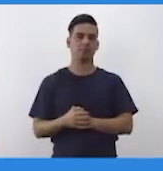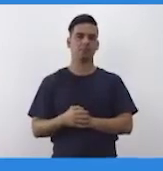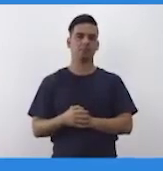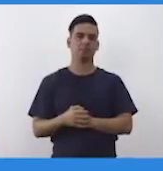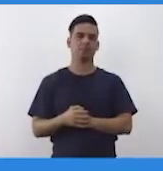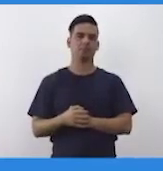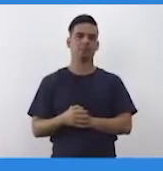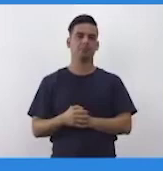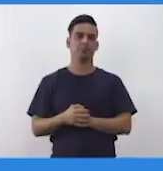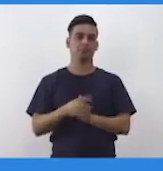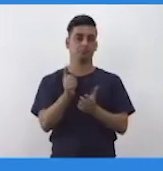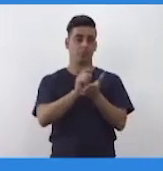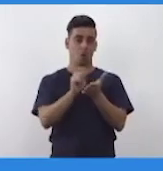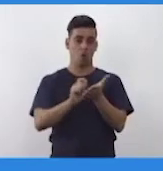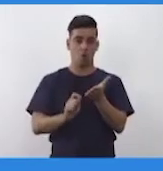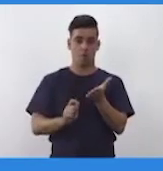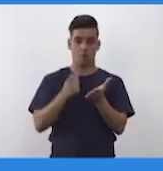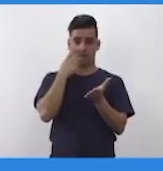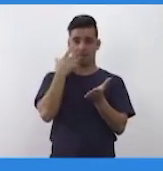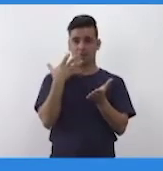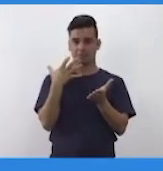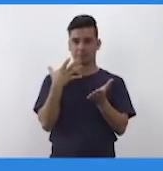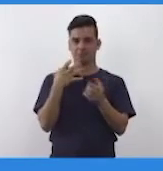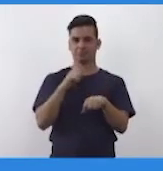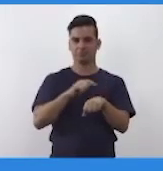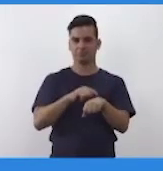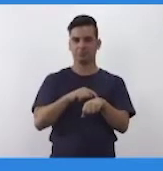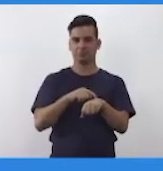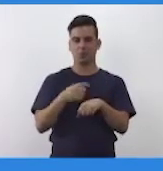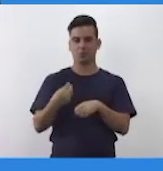¿Lo copiaste? Te doy unos segundos.